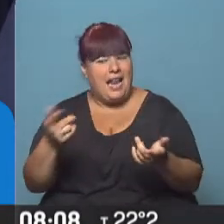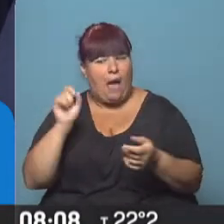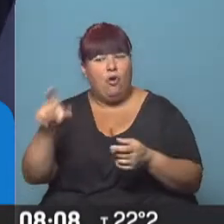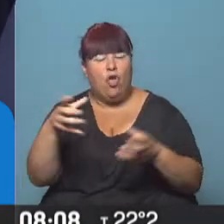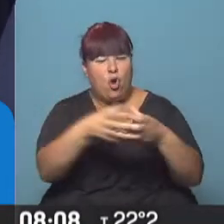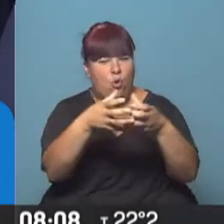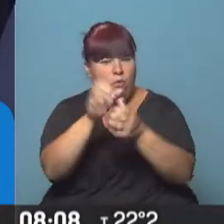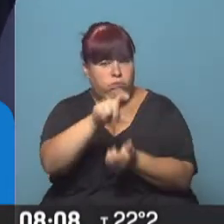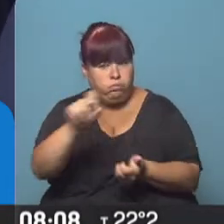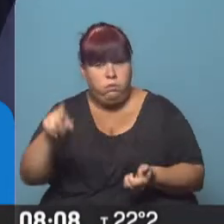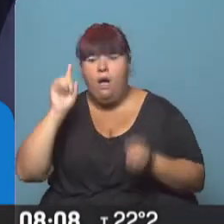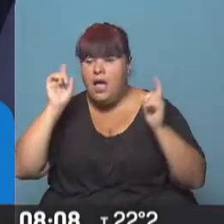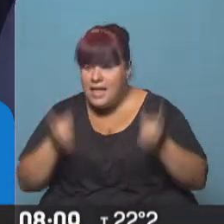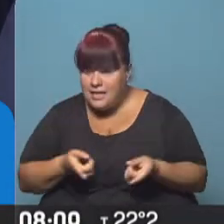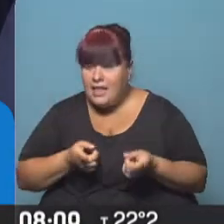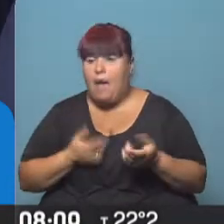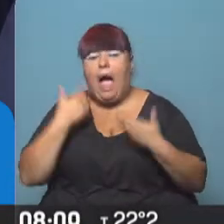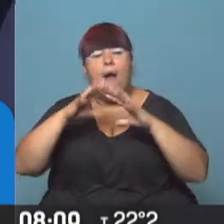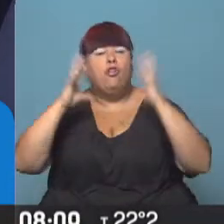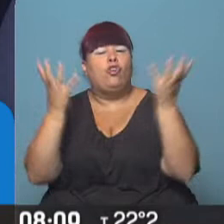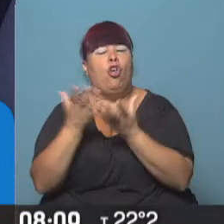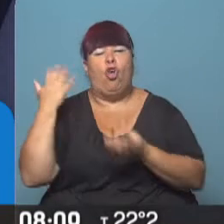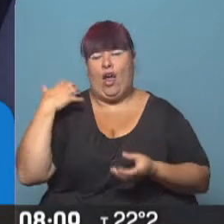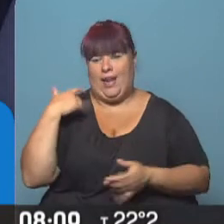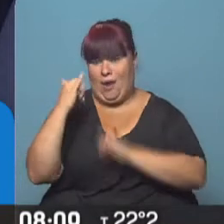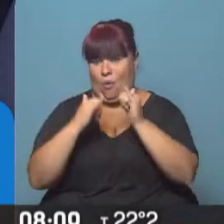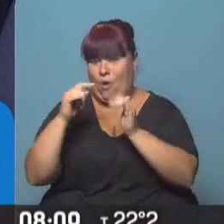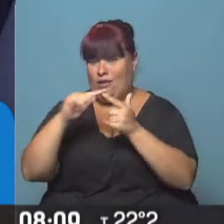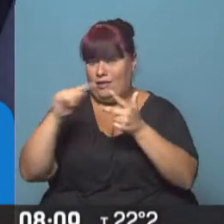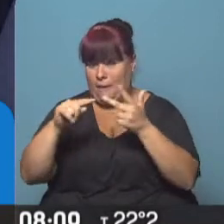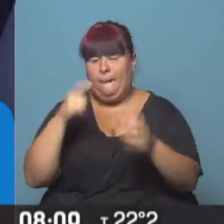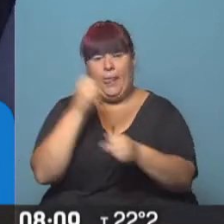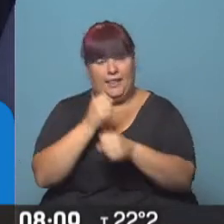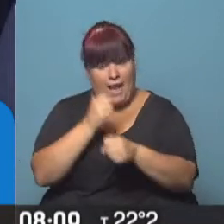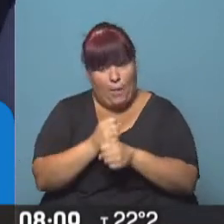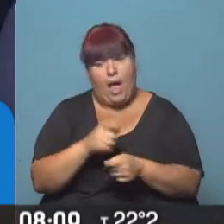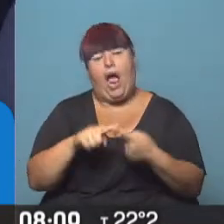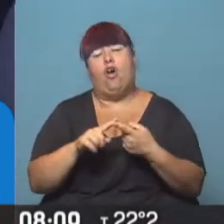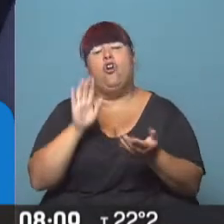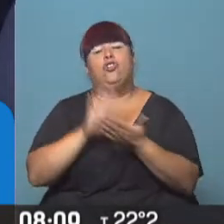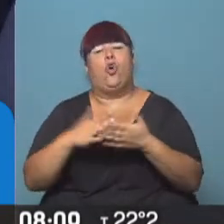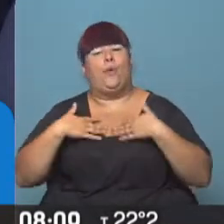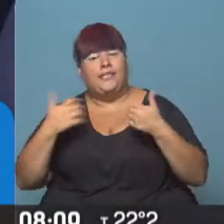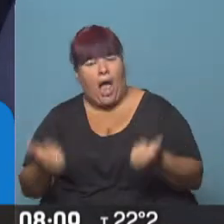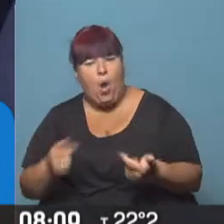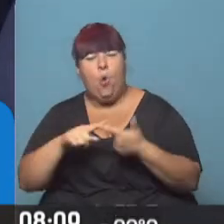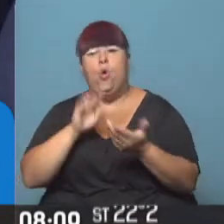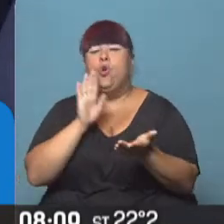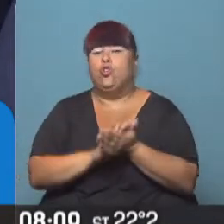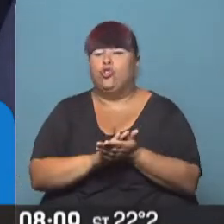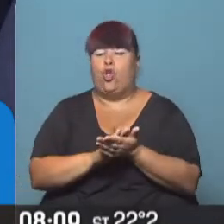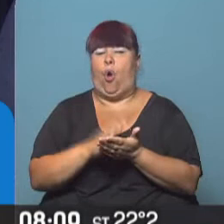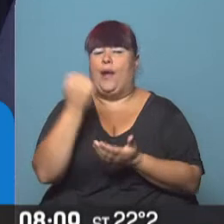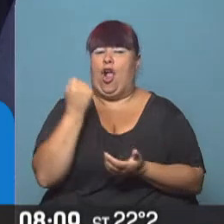sectorial, sino que habla de todas estas cuestiones que estoy señalando, del empleo, del tema de la salud, del tema del